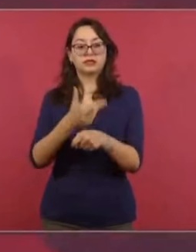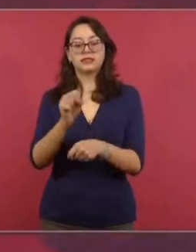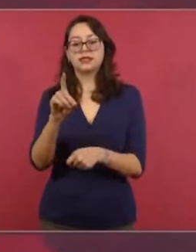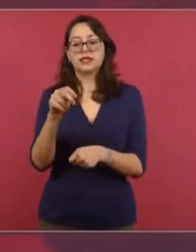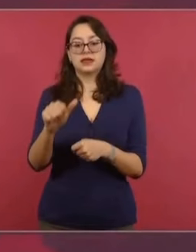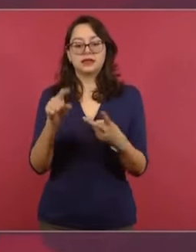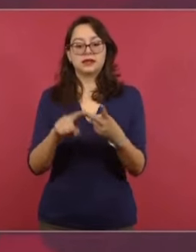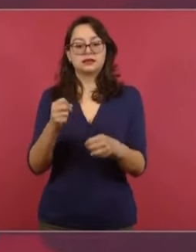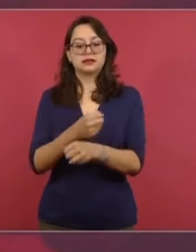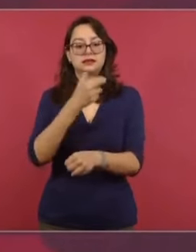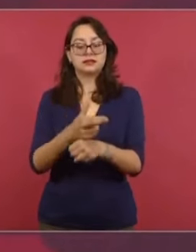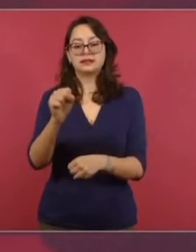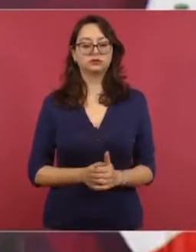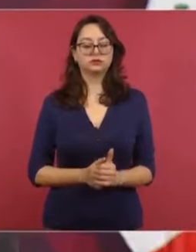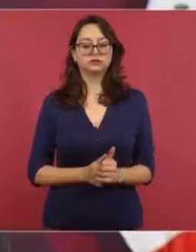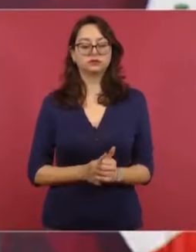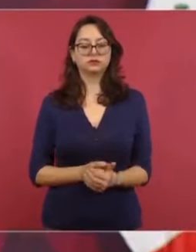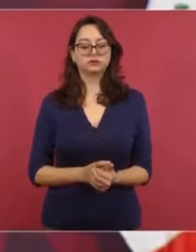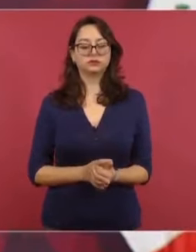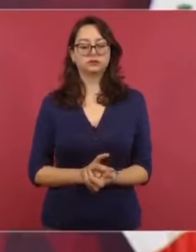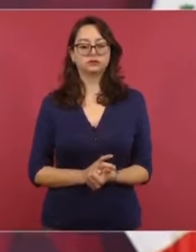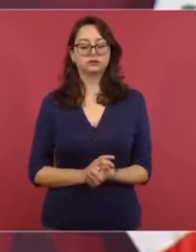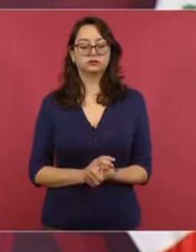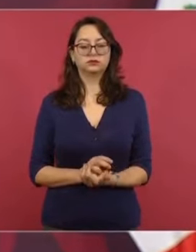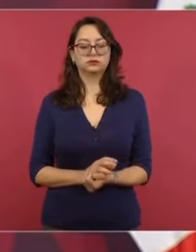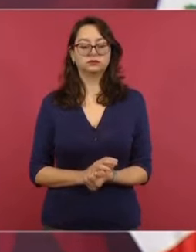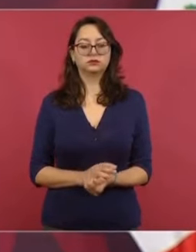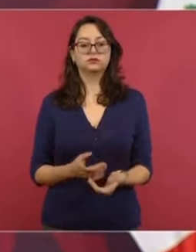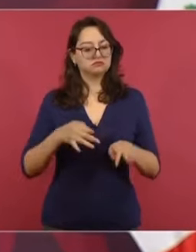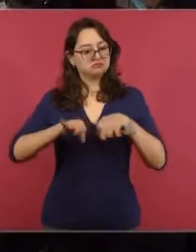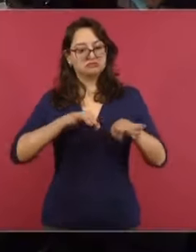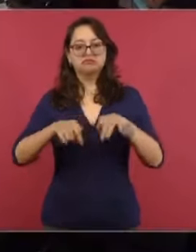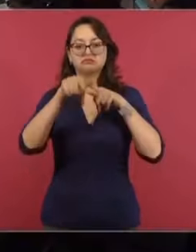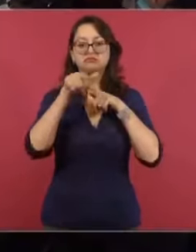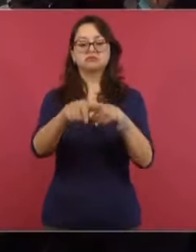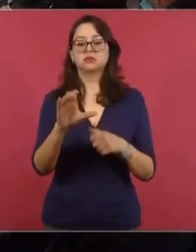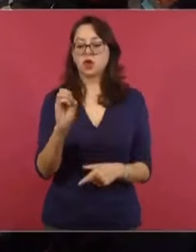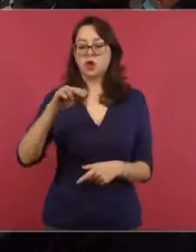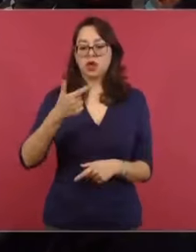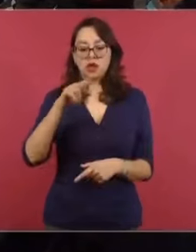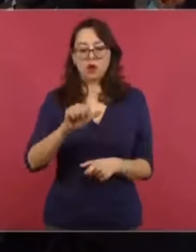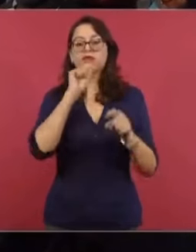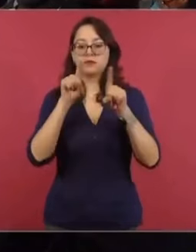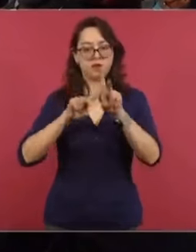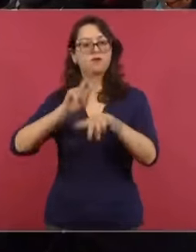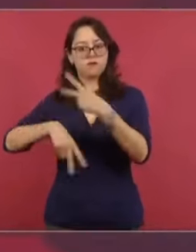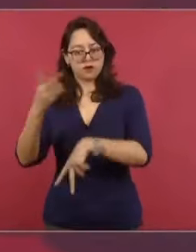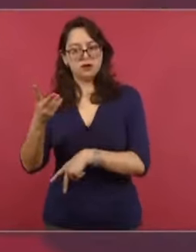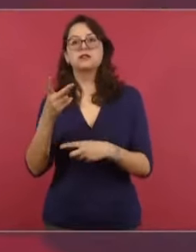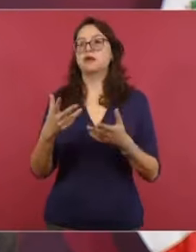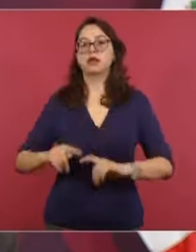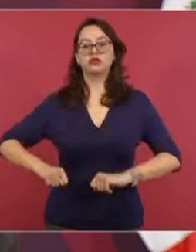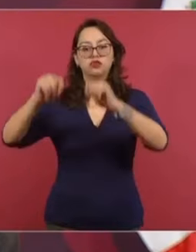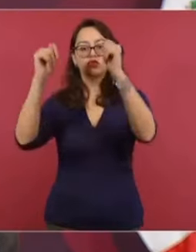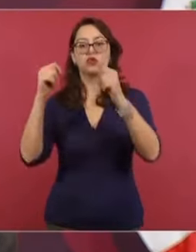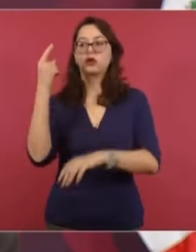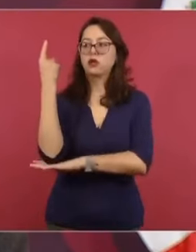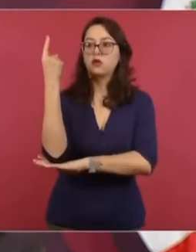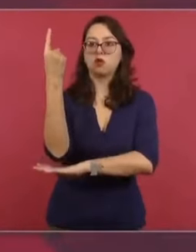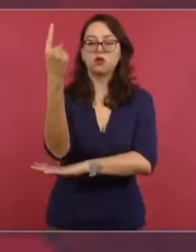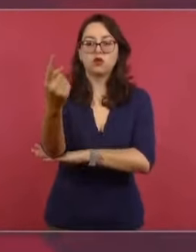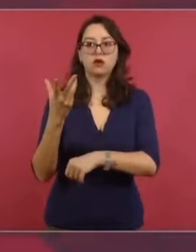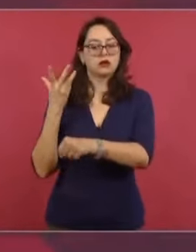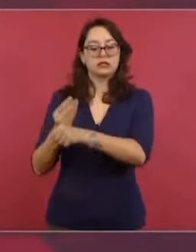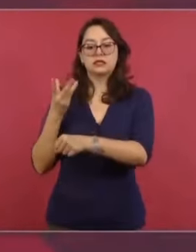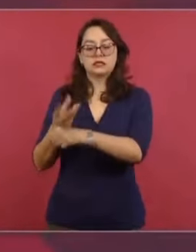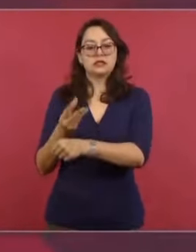secretario de Marina. Están también los técnicos de Conagua. Pemex está abasteciendo. Hay el compromiso